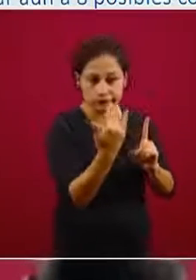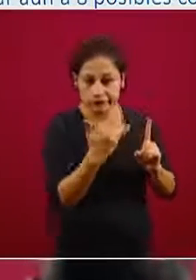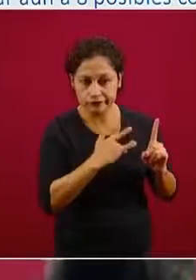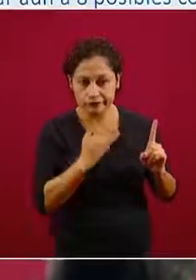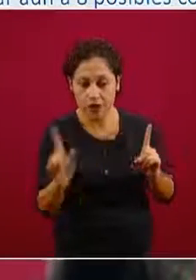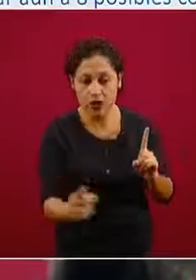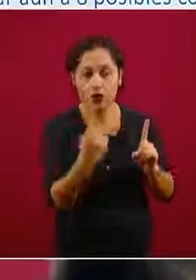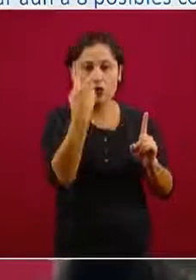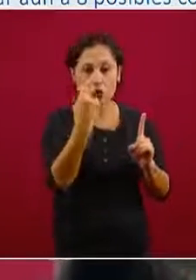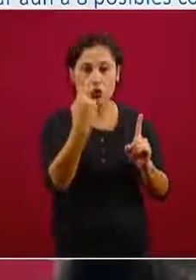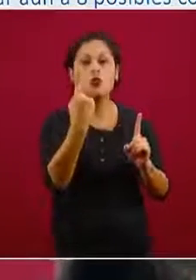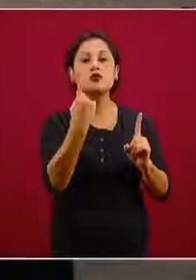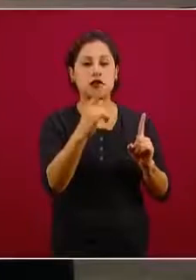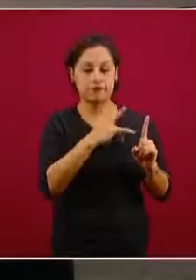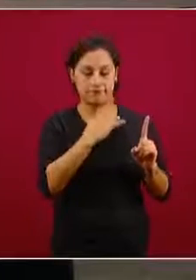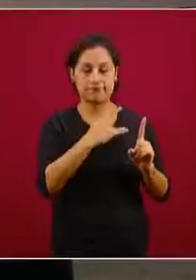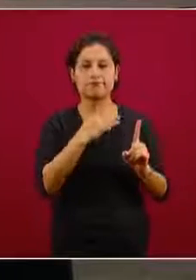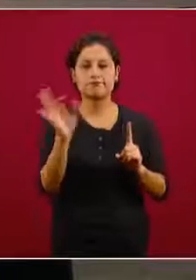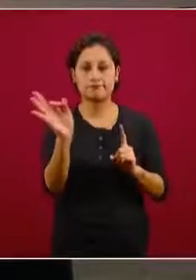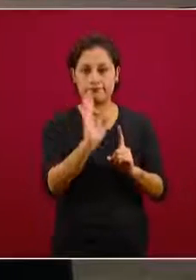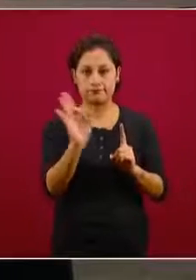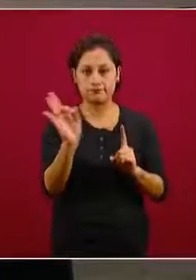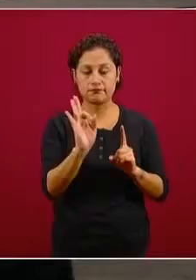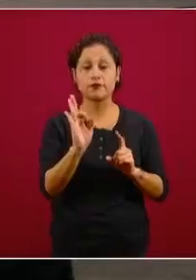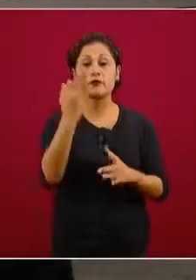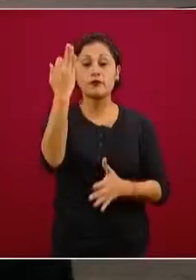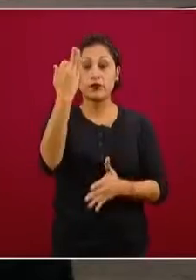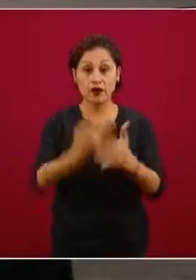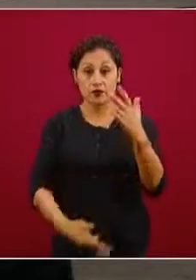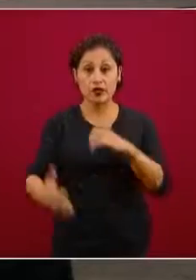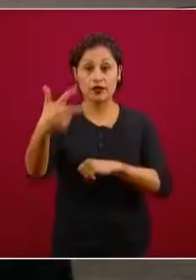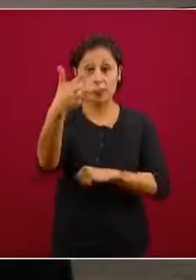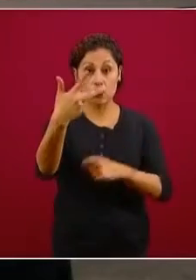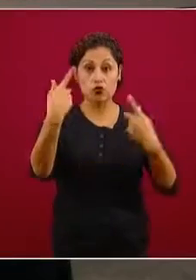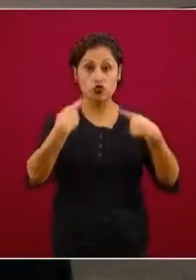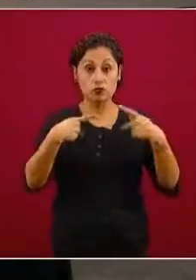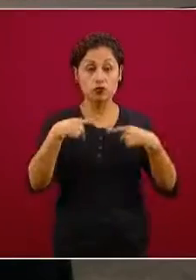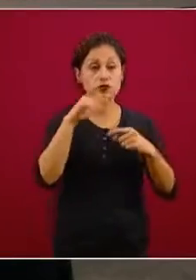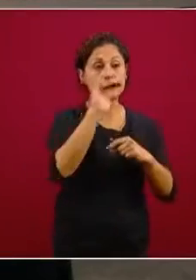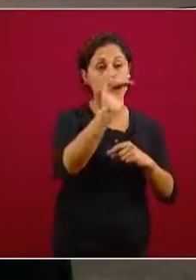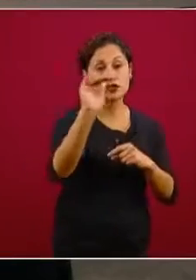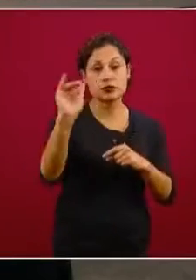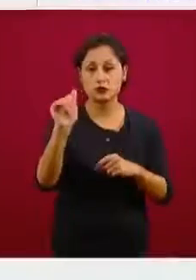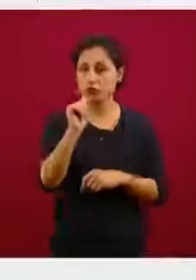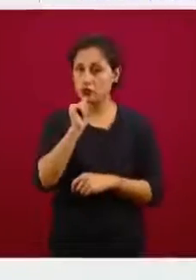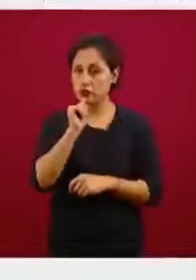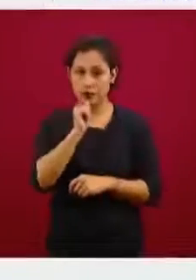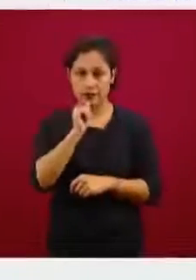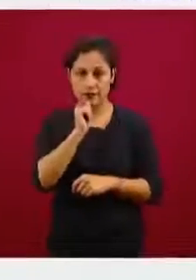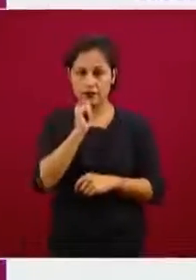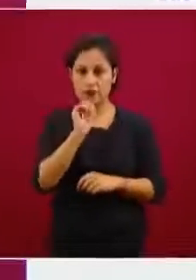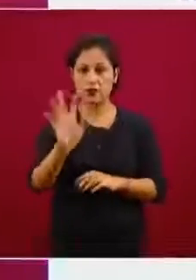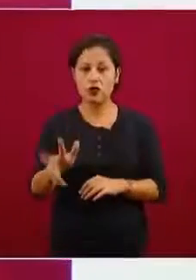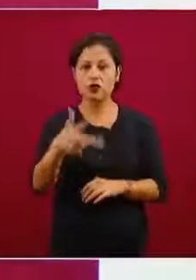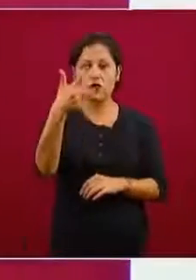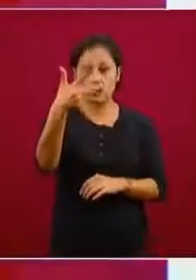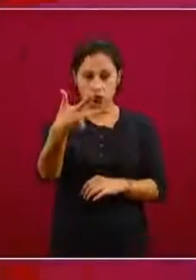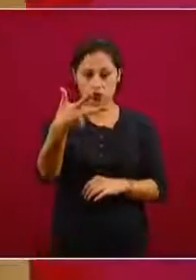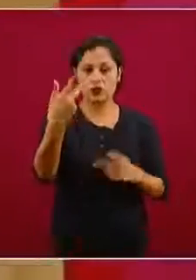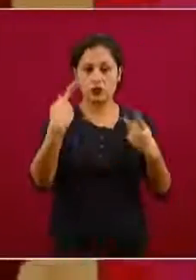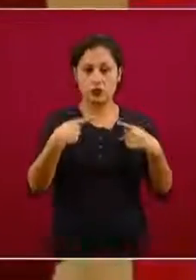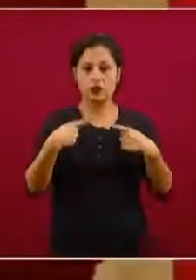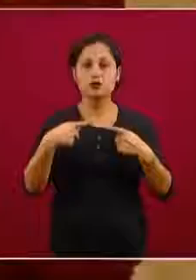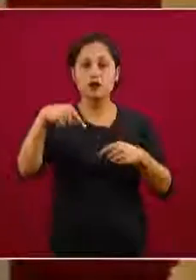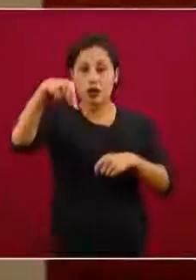9%. Tenemos pendiente aún contactar a 8 posibles contactos y tenemos mecanismos más directos porque está la